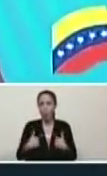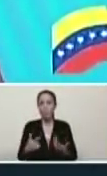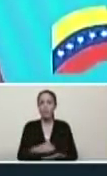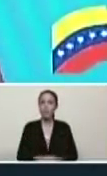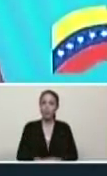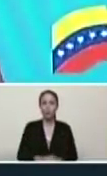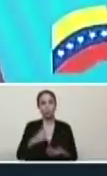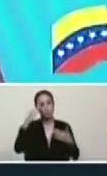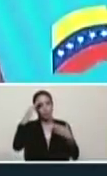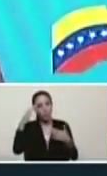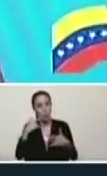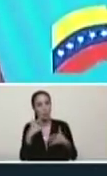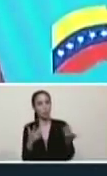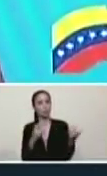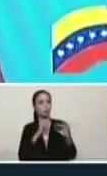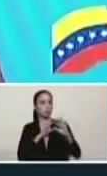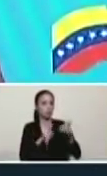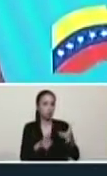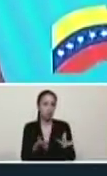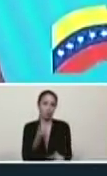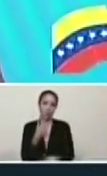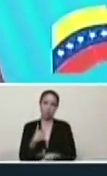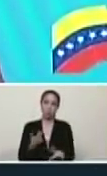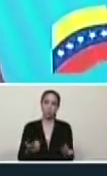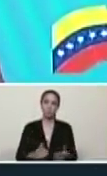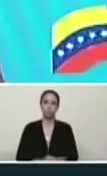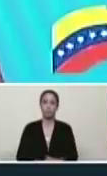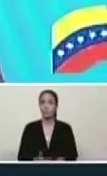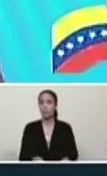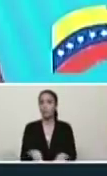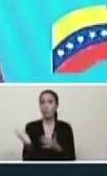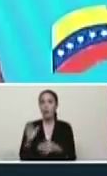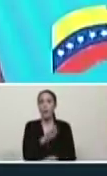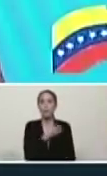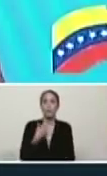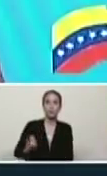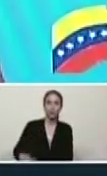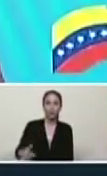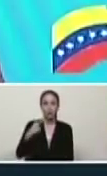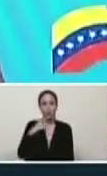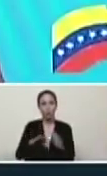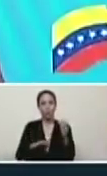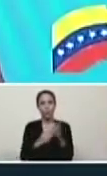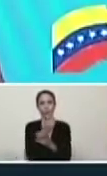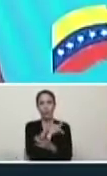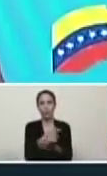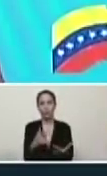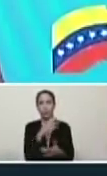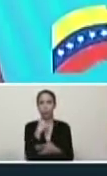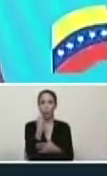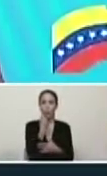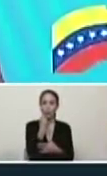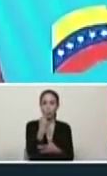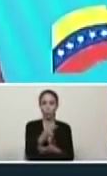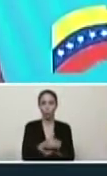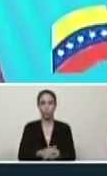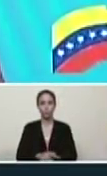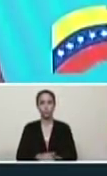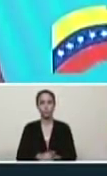expresen su saludo. Aquí está el presidente de la Federación Mundial de la Juventud